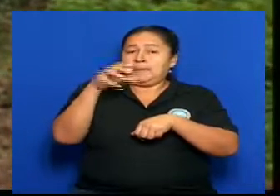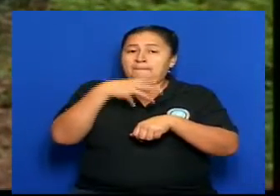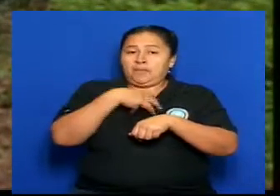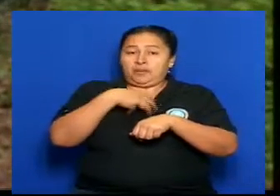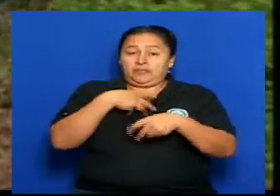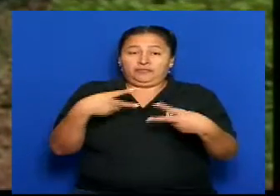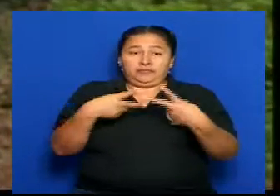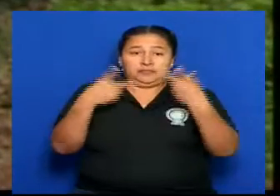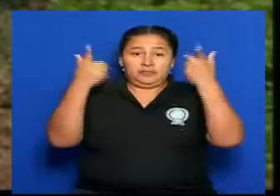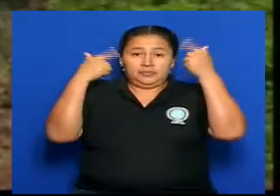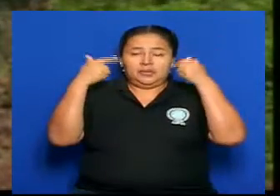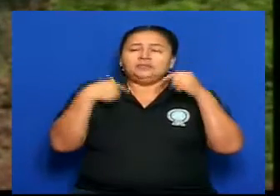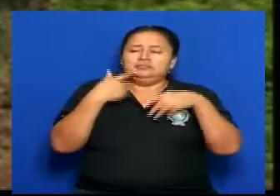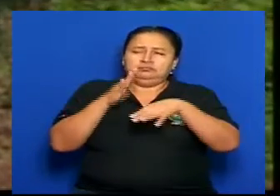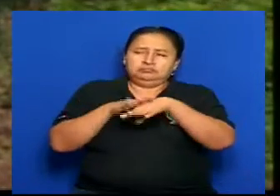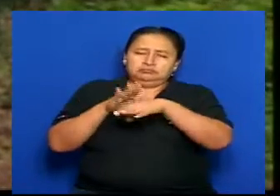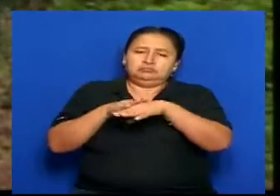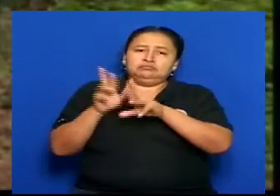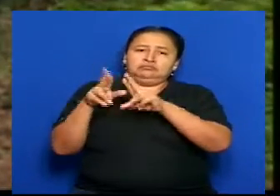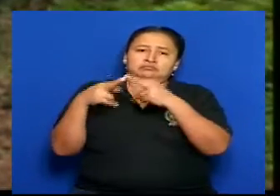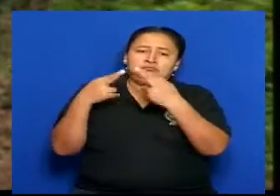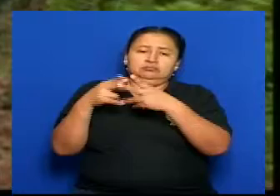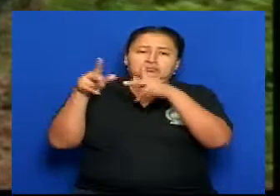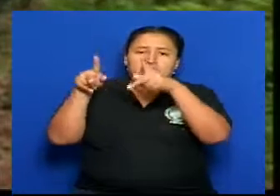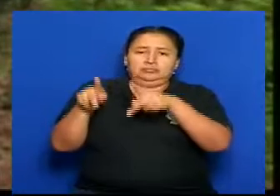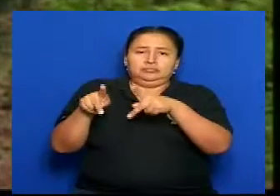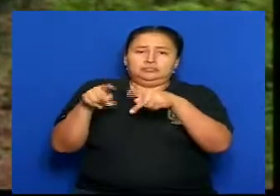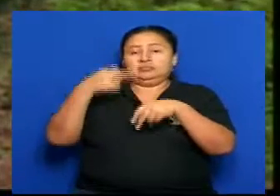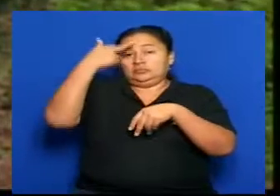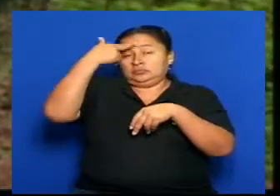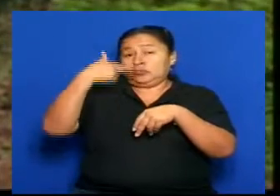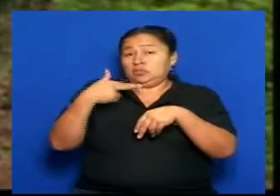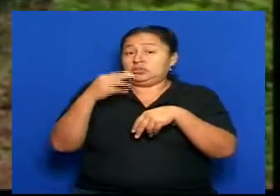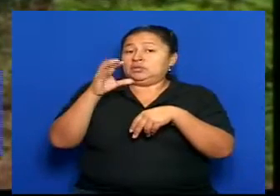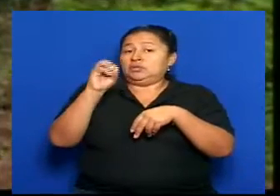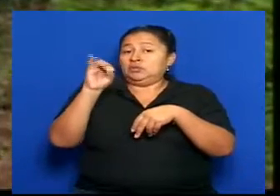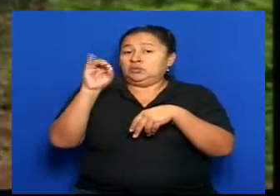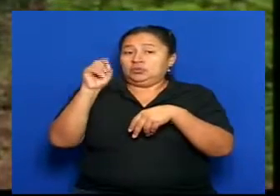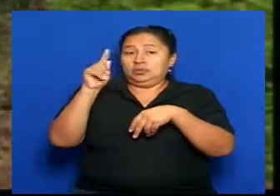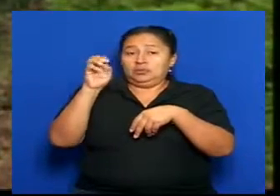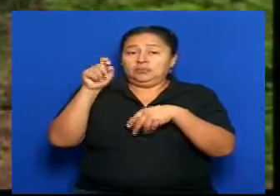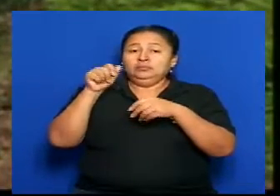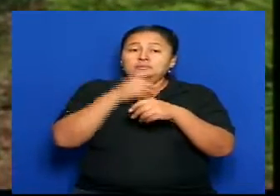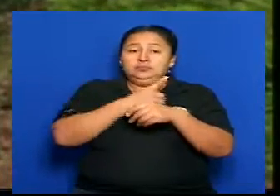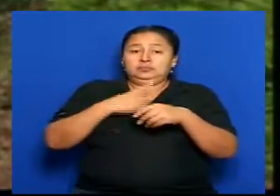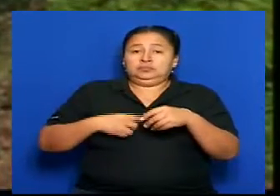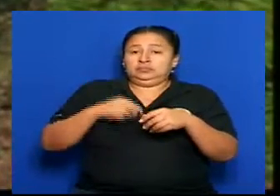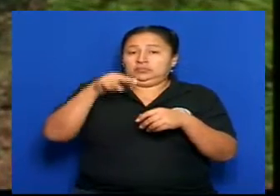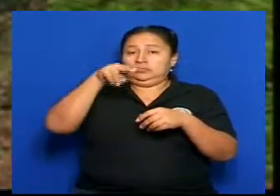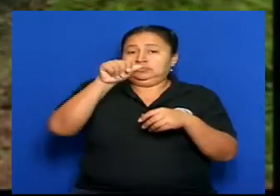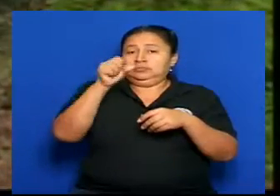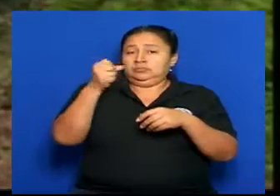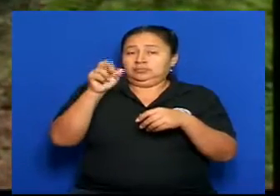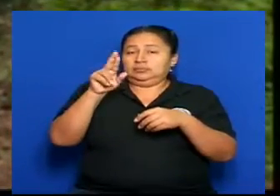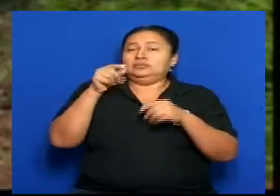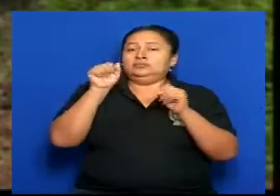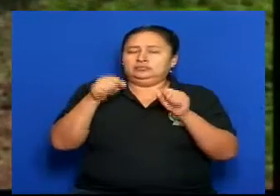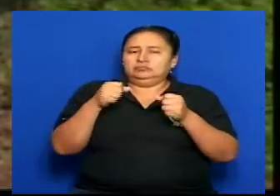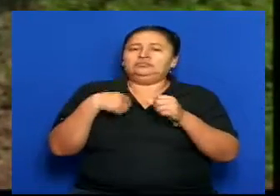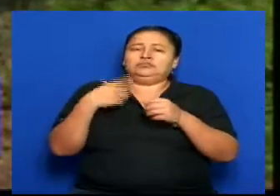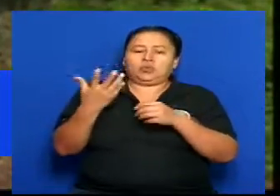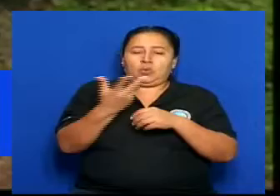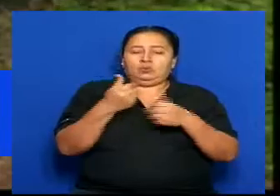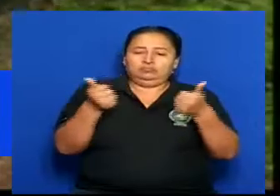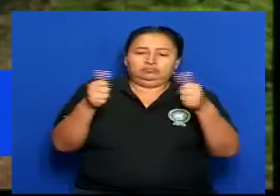pedimos que se reuniera con la gente con las personas que están a cargo del coyote también el diputado nacer selván para que fijemos